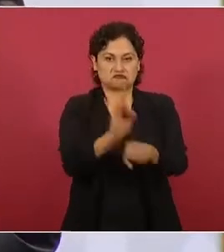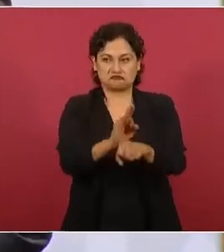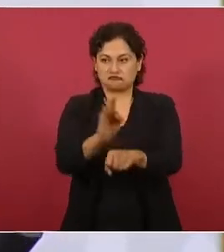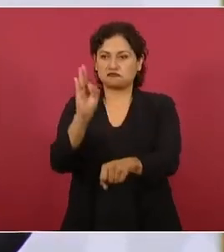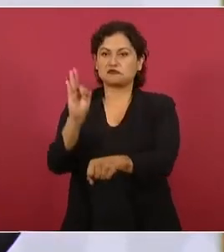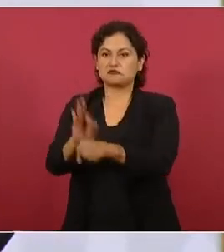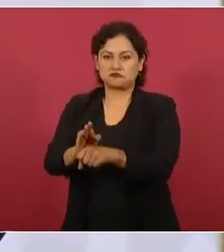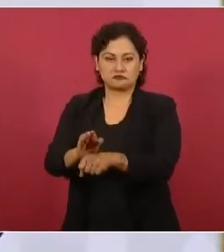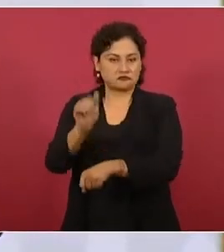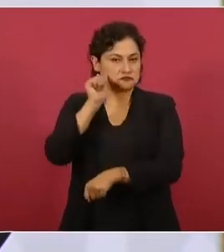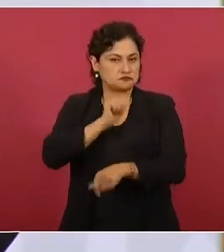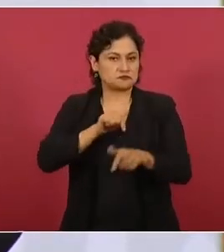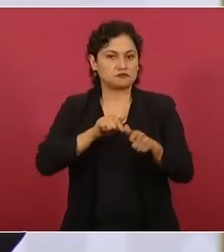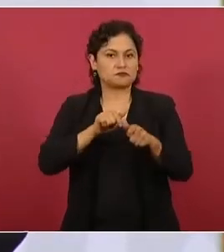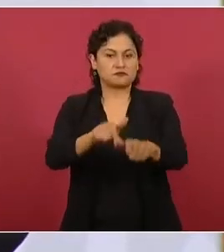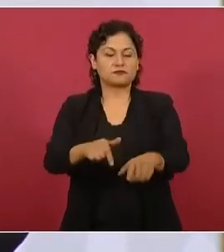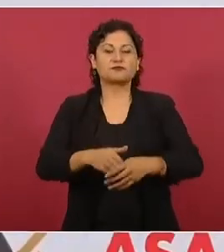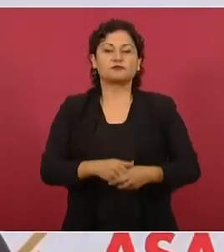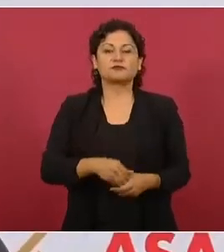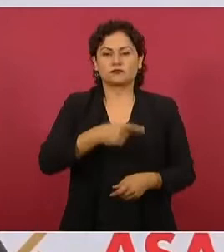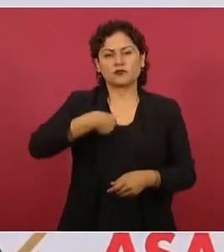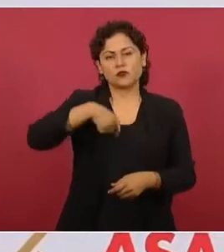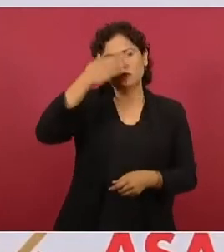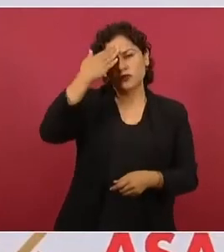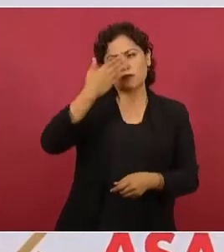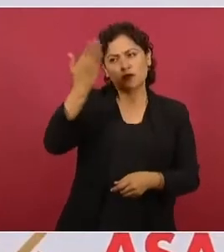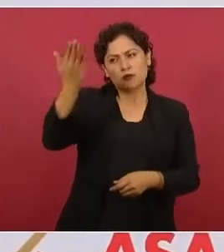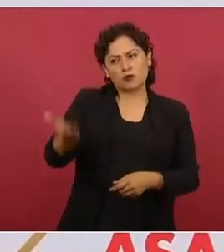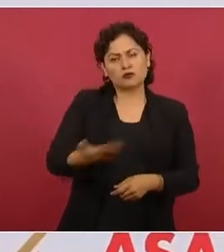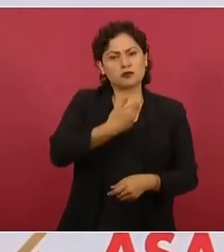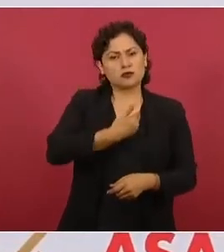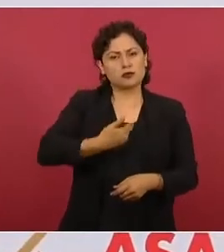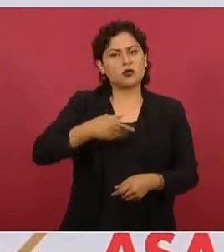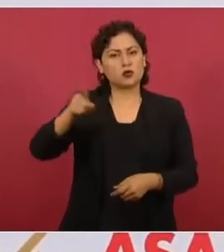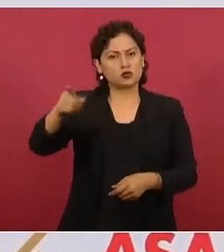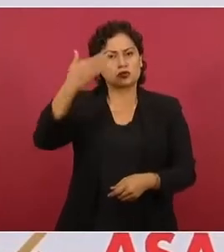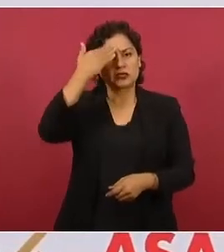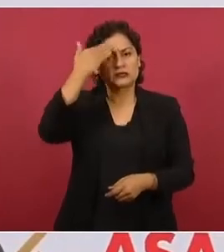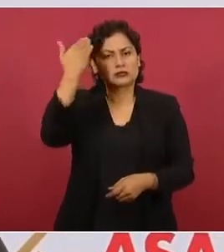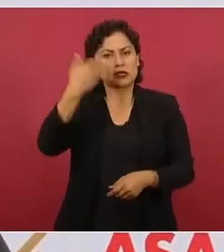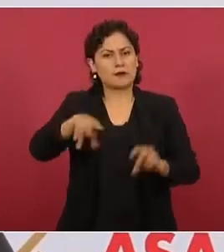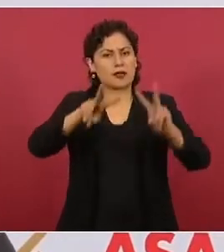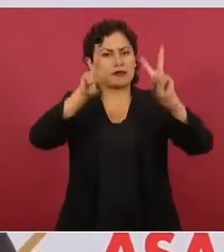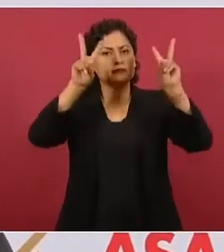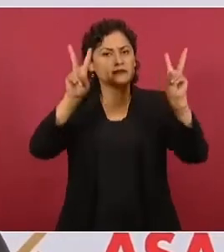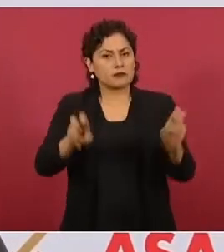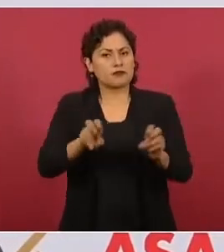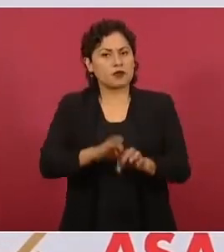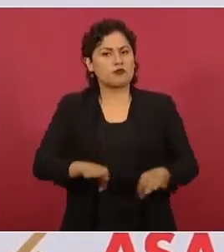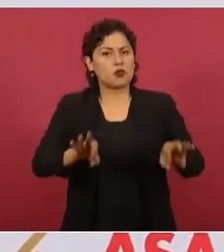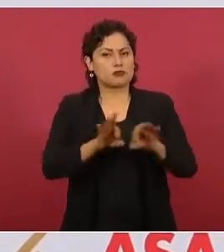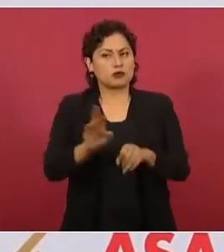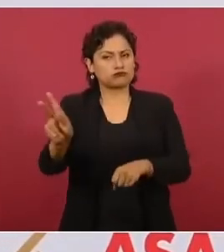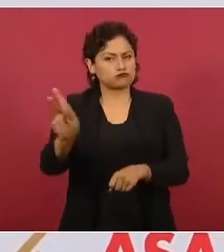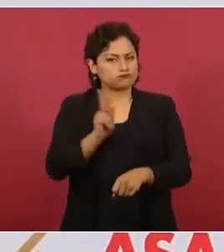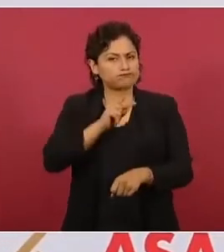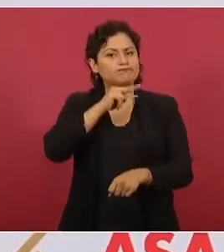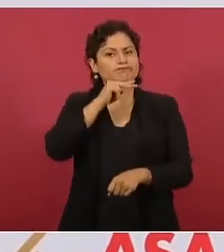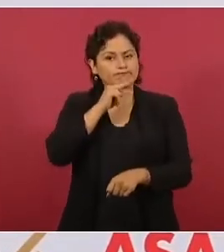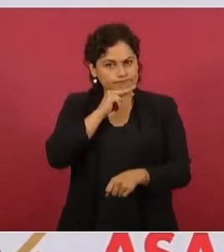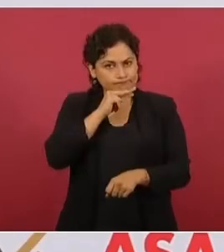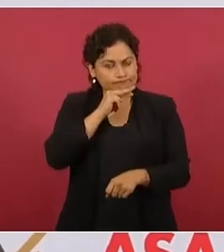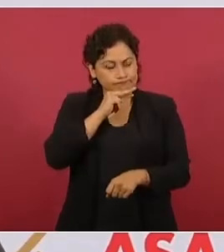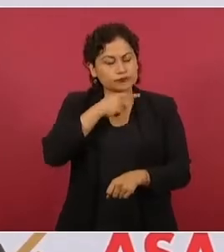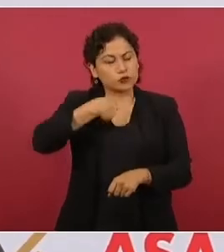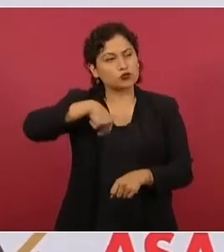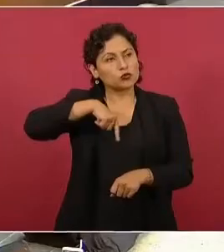Sabemos, señor presidente, que usted coincide firmemente en este asunto tan inquietante. Solo basta recordar lo que nos dijo